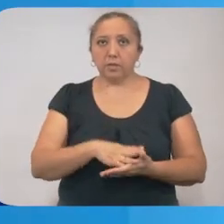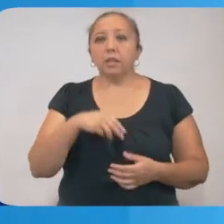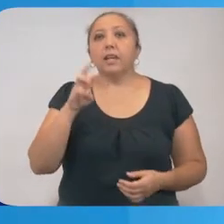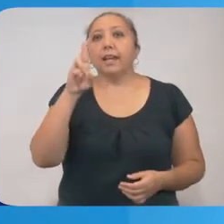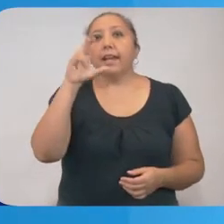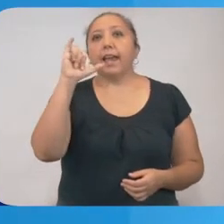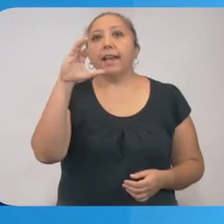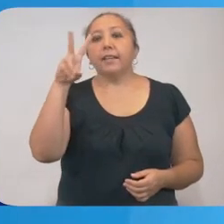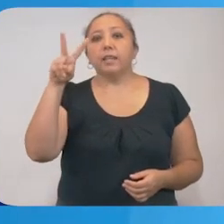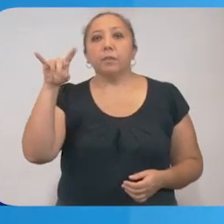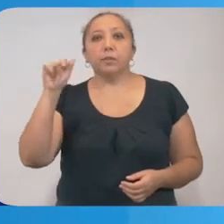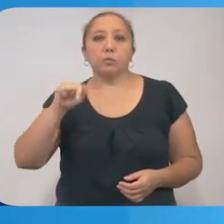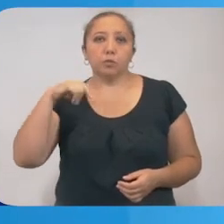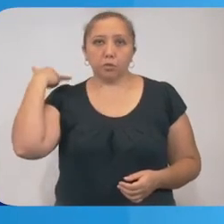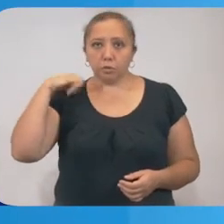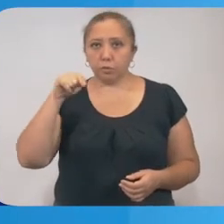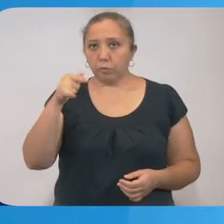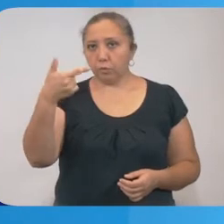micrositio